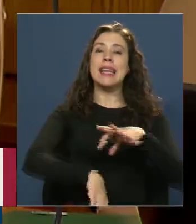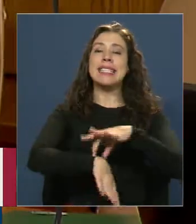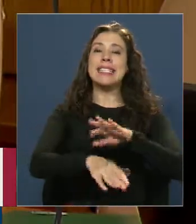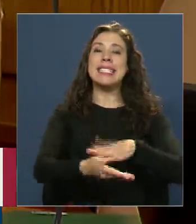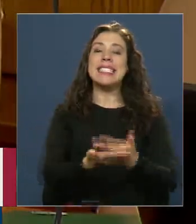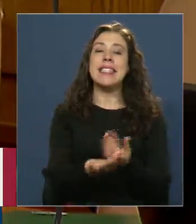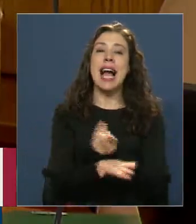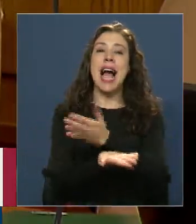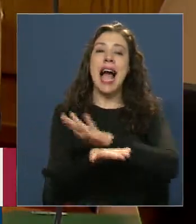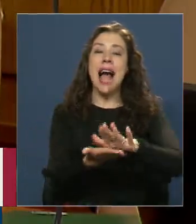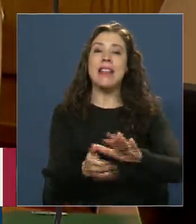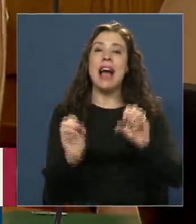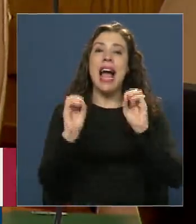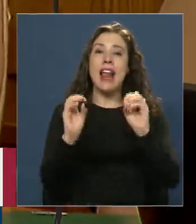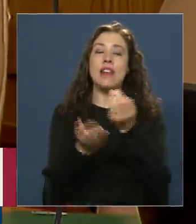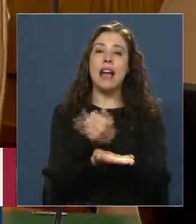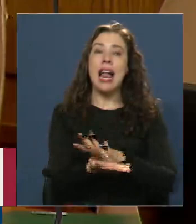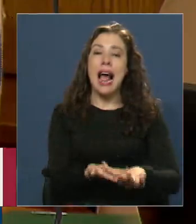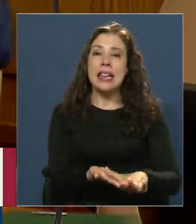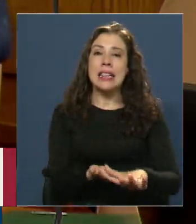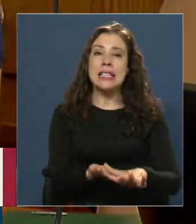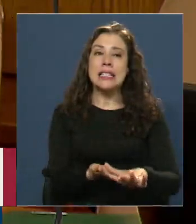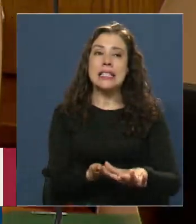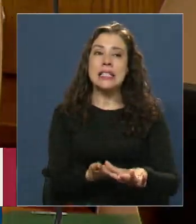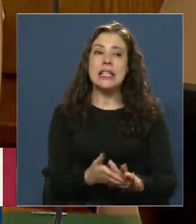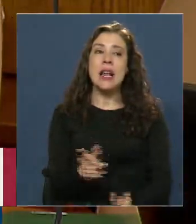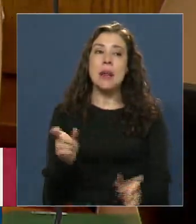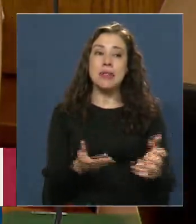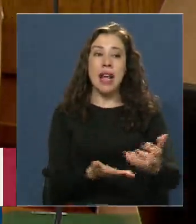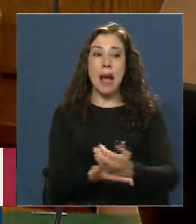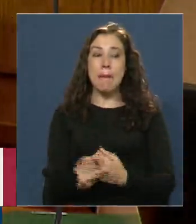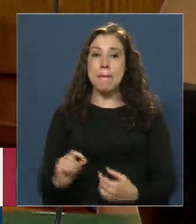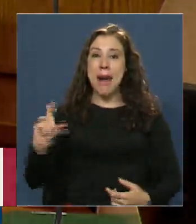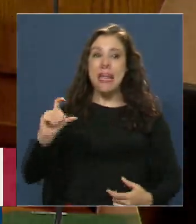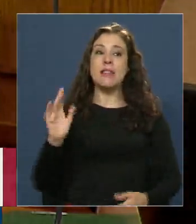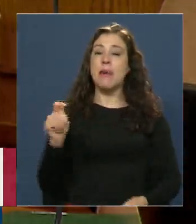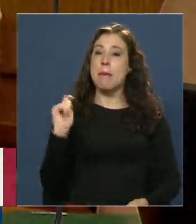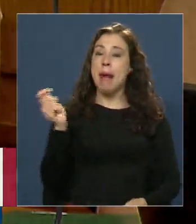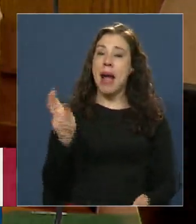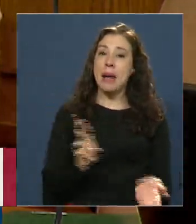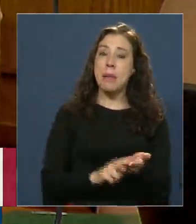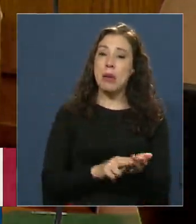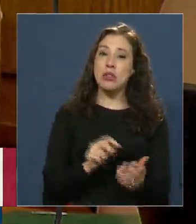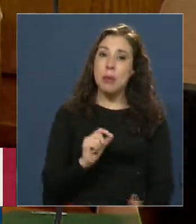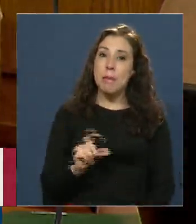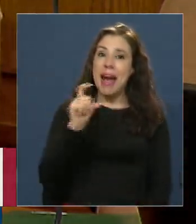gratuita, educación gratuita, que los que tienen más paguen más impuestos.